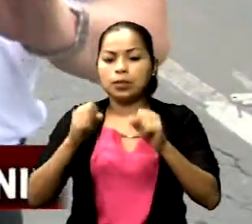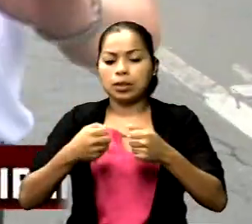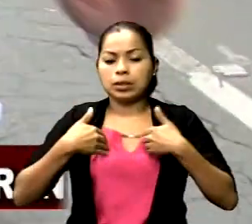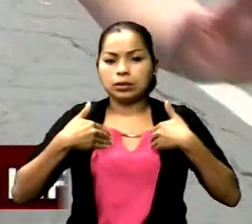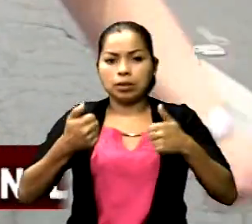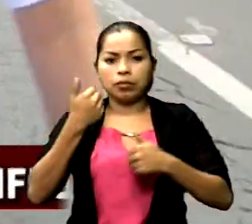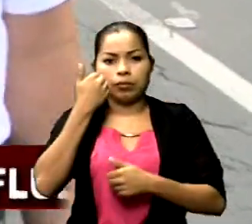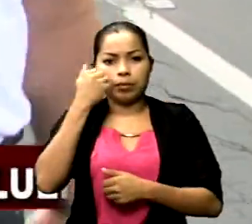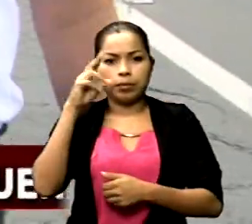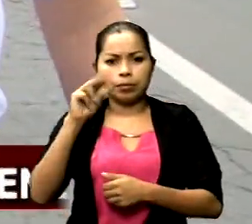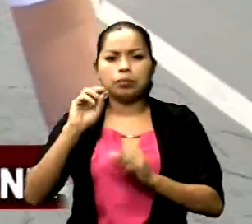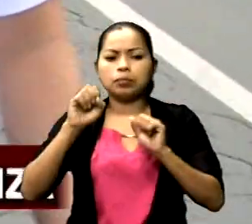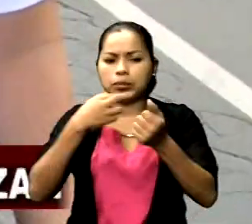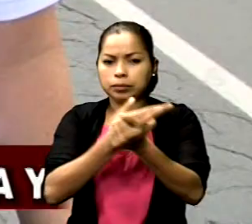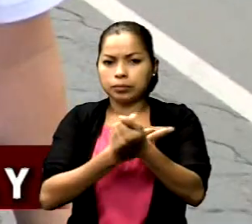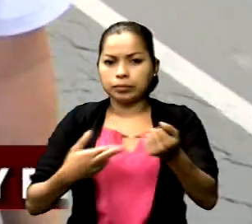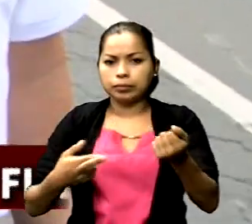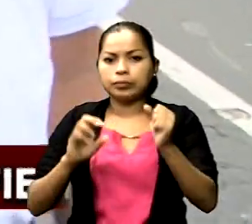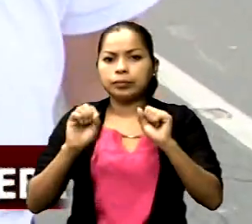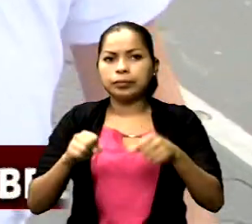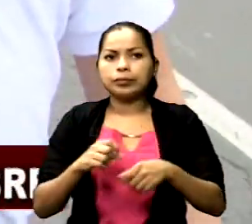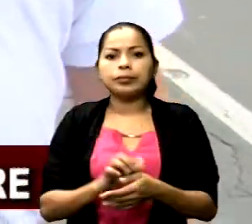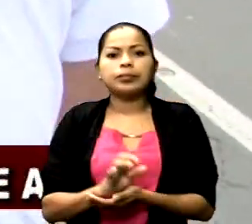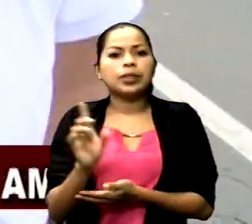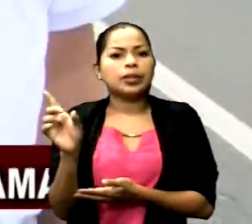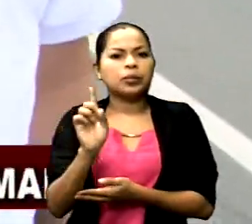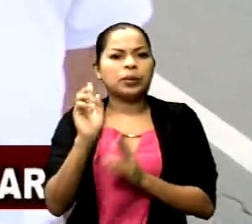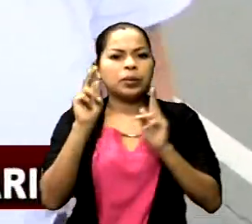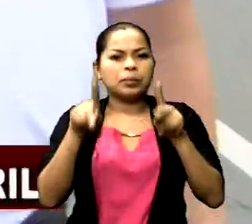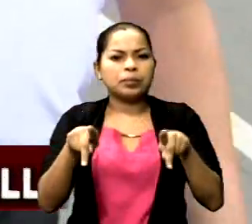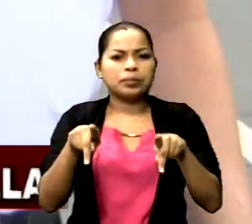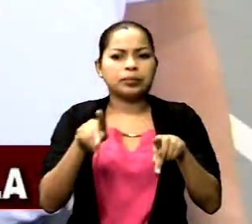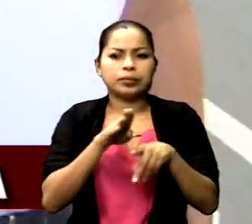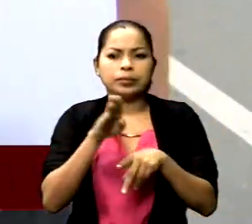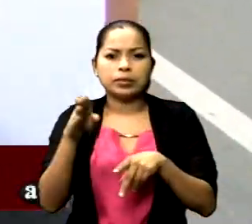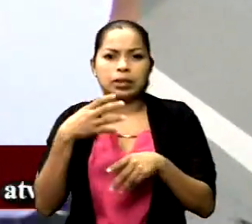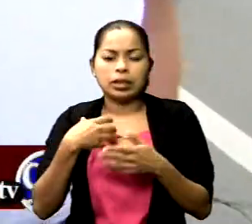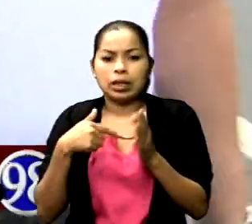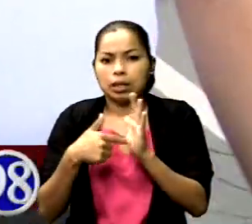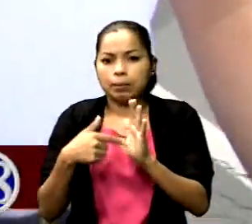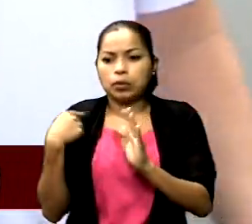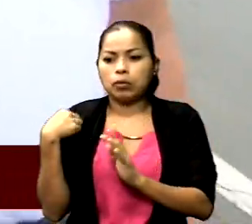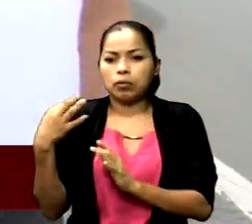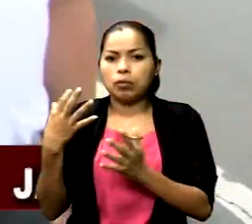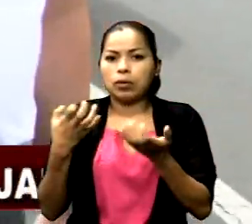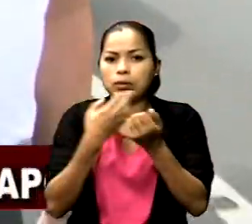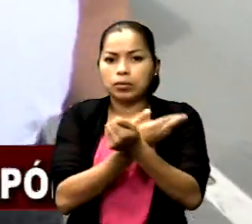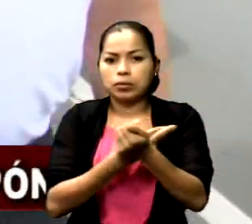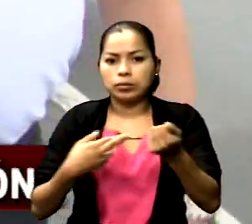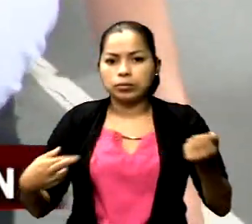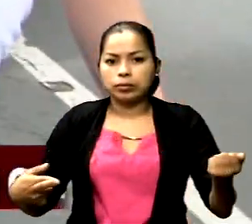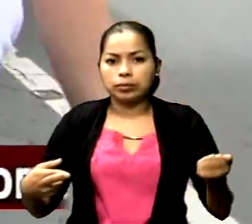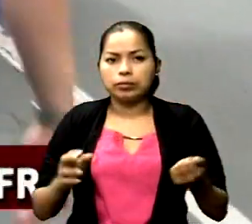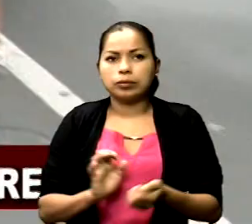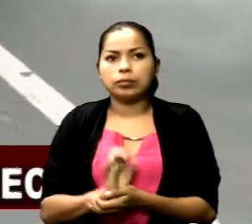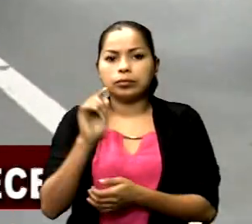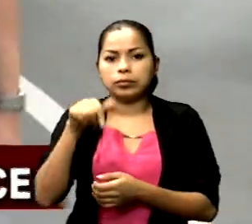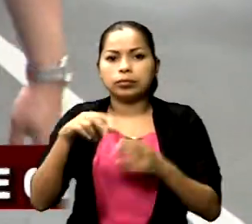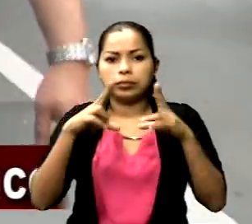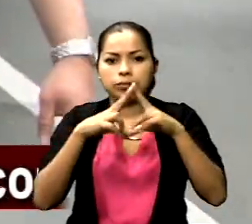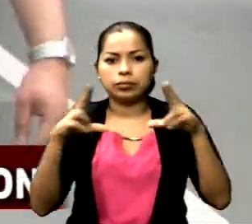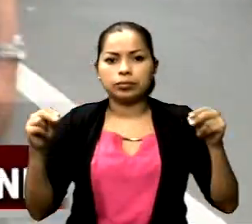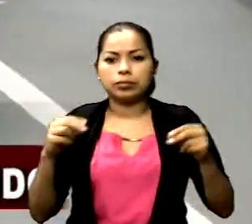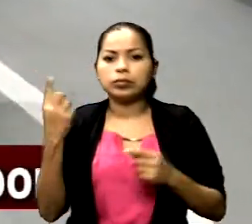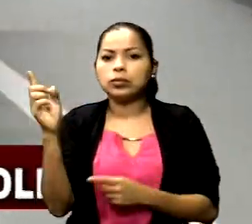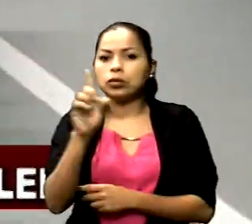salud. Cualquiera puede donar sangre. ¿Dónde pueden los ciudadanos nicaragüenses o extranjeros donar sangre en el territorio nacional?